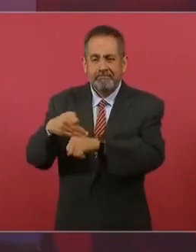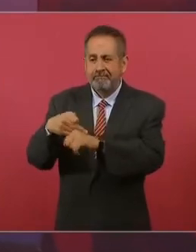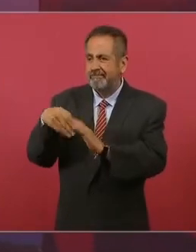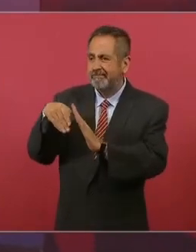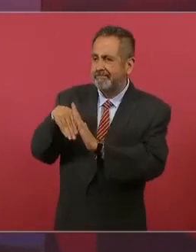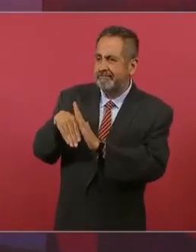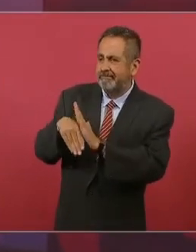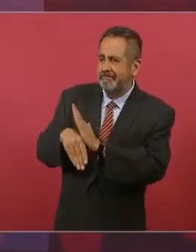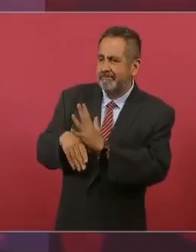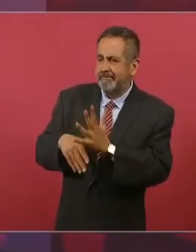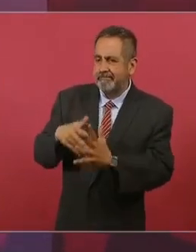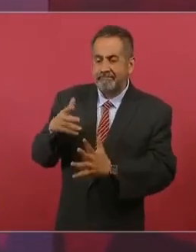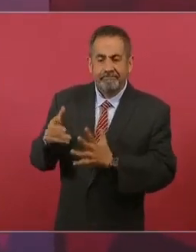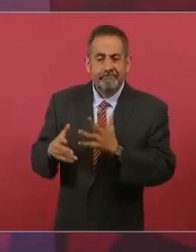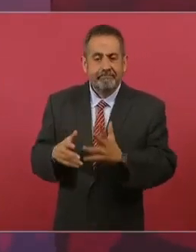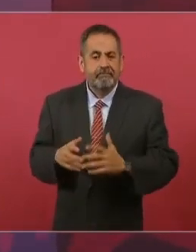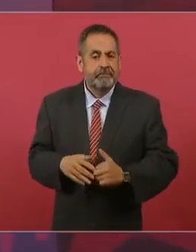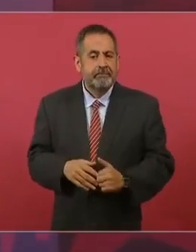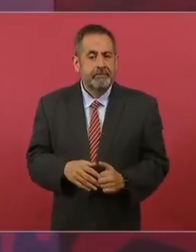con